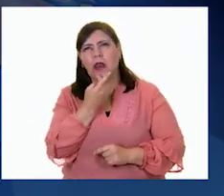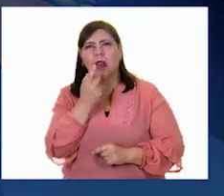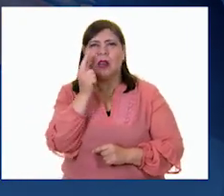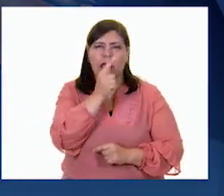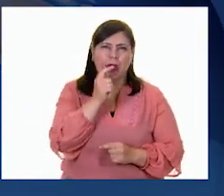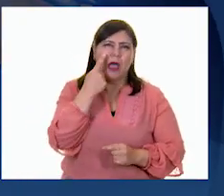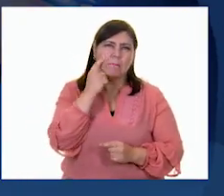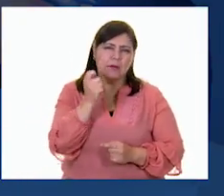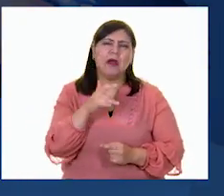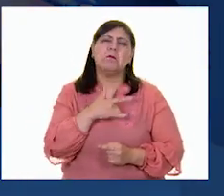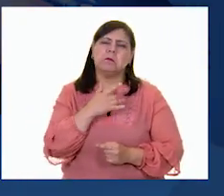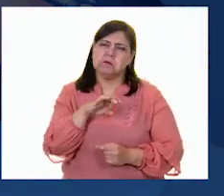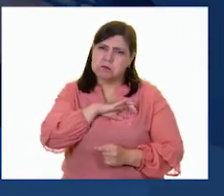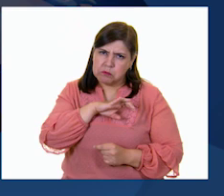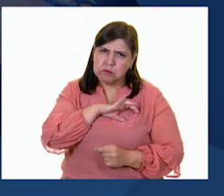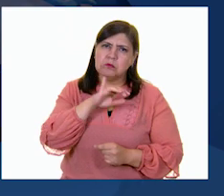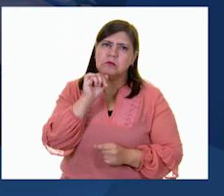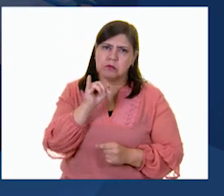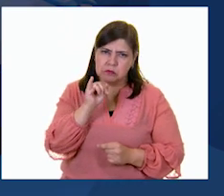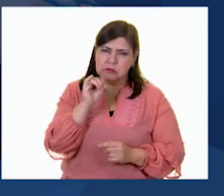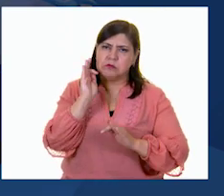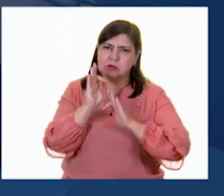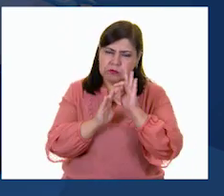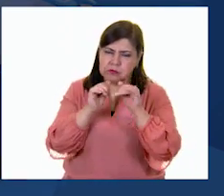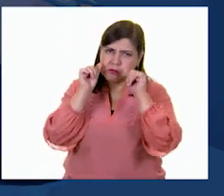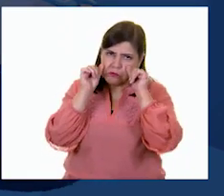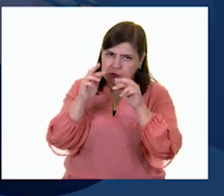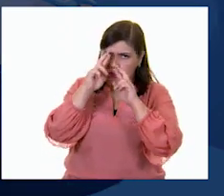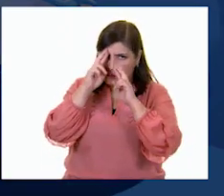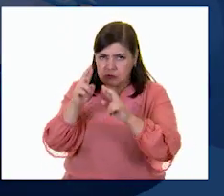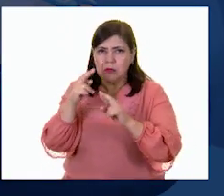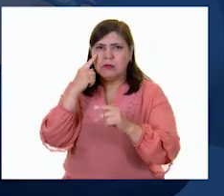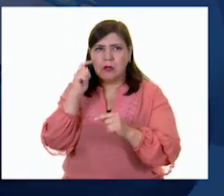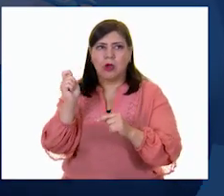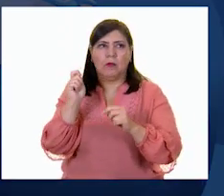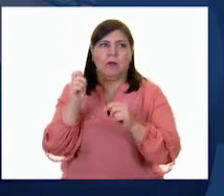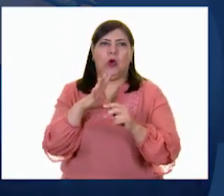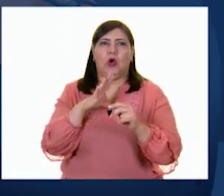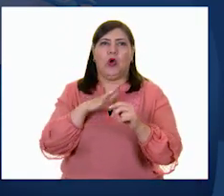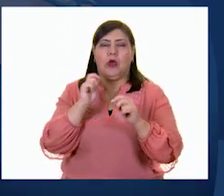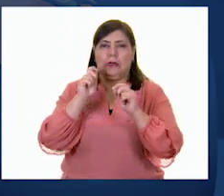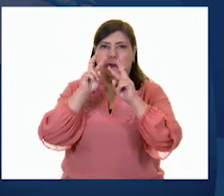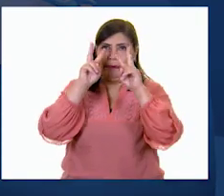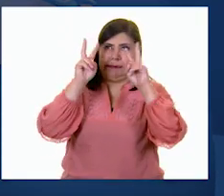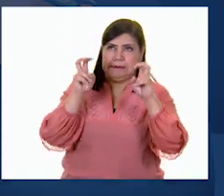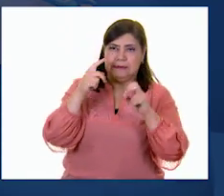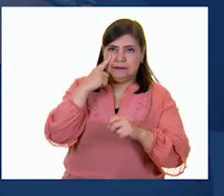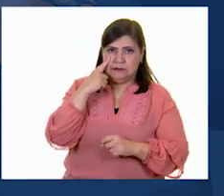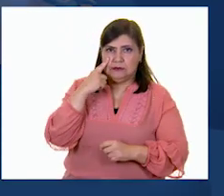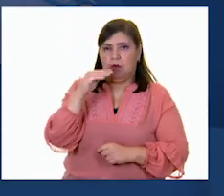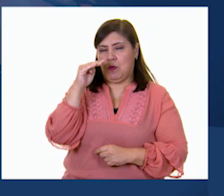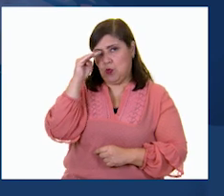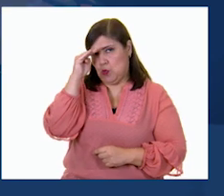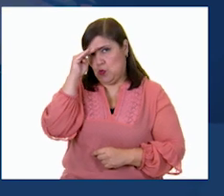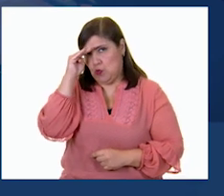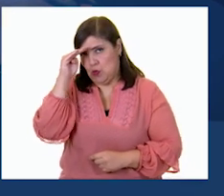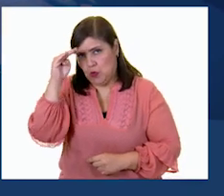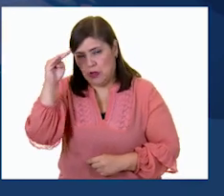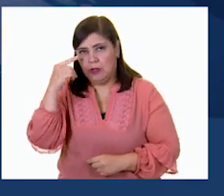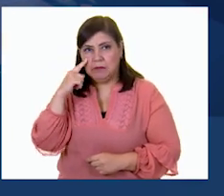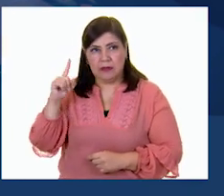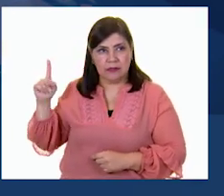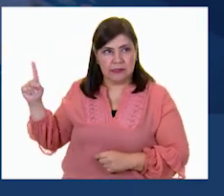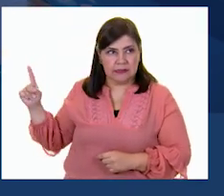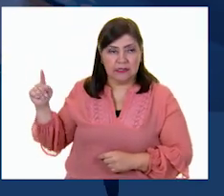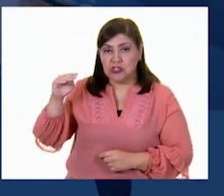pues familiar y afectuoso, desde el tratamiento, es decir, el título que le otorga por cortesía o por el cargo que ocupaba, ya que